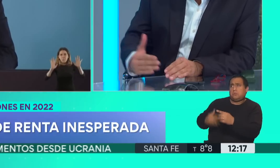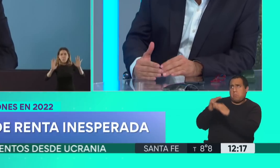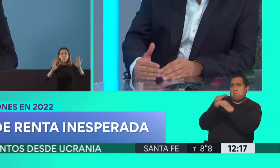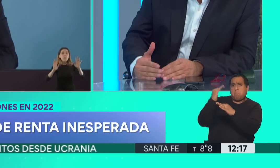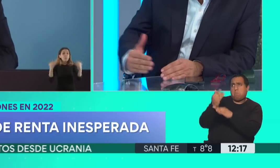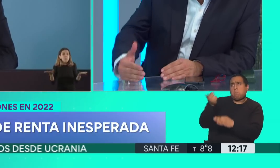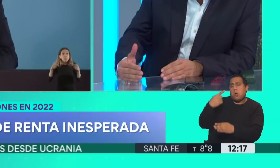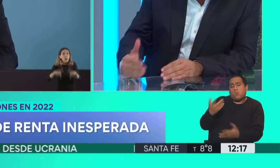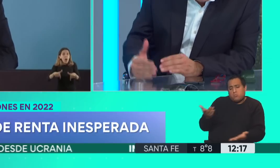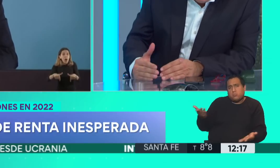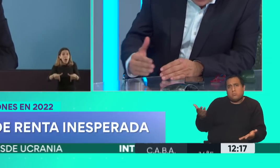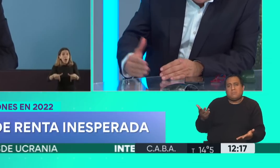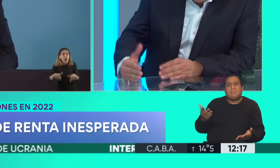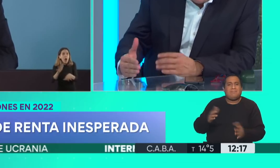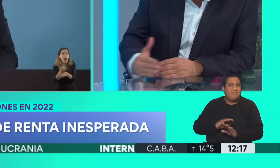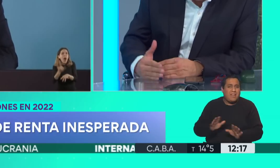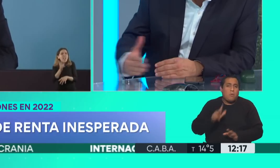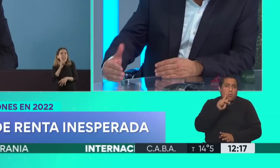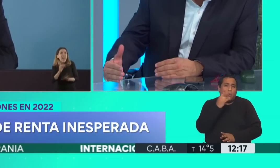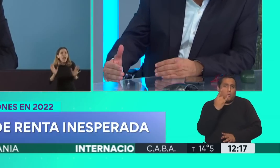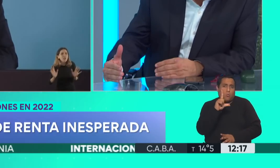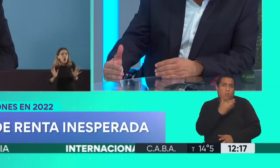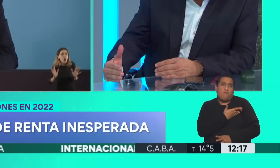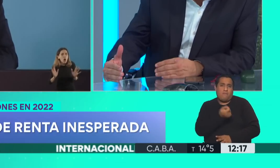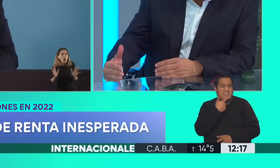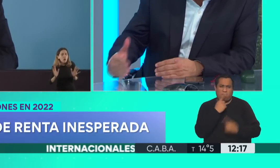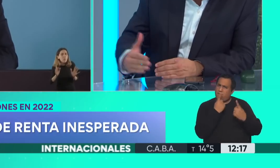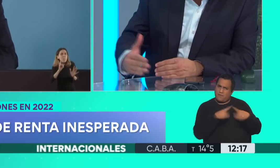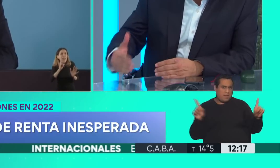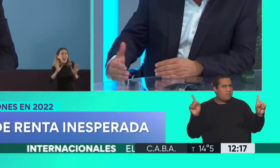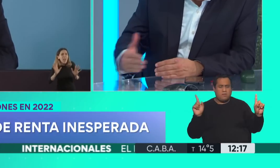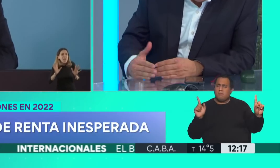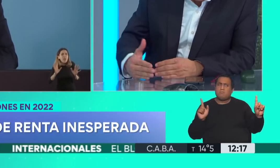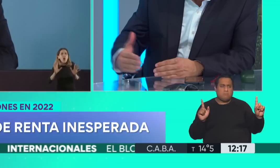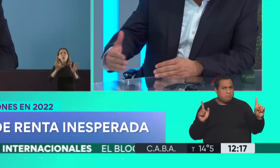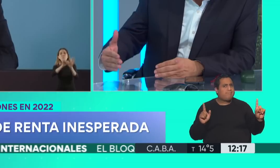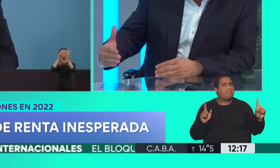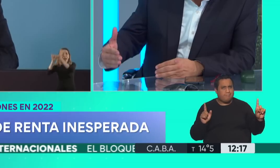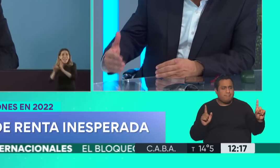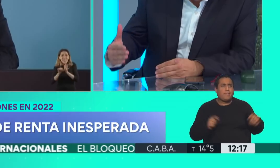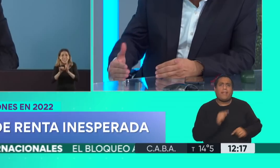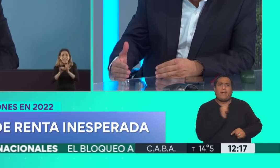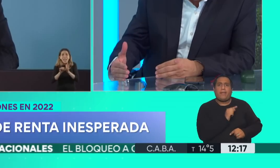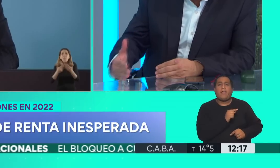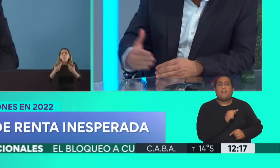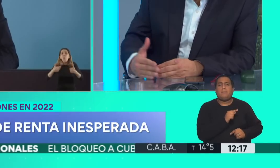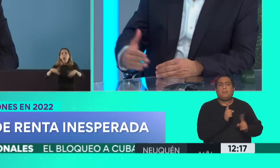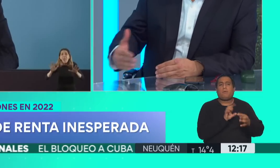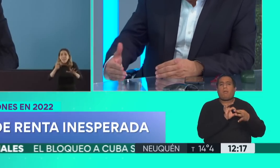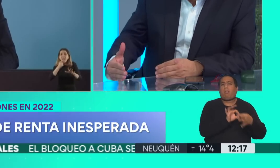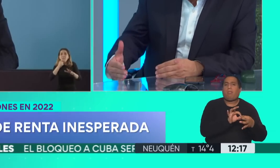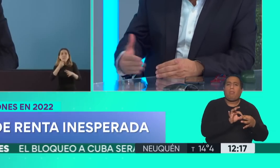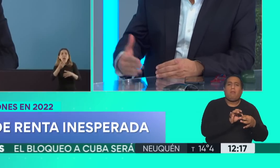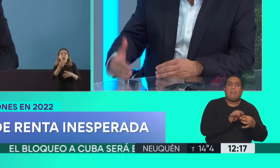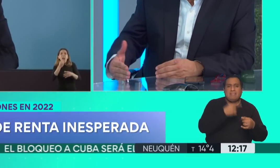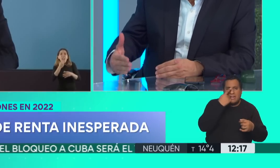En este caso, lo que hizo Culfas mostró otro tipo de diferencias que lo ponen del lado de los intereses empresarios y,